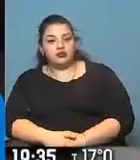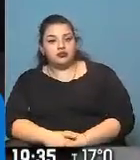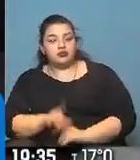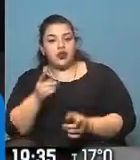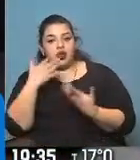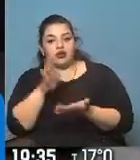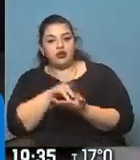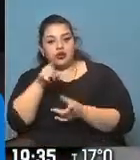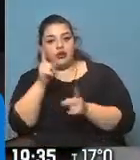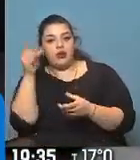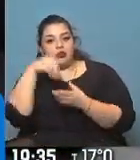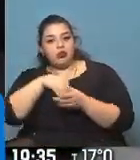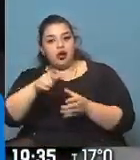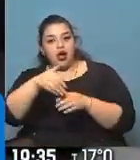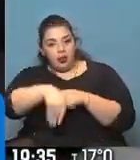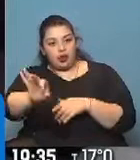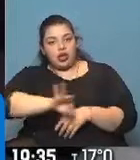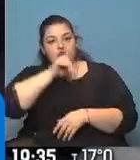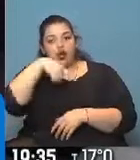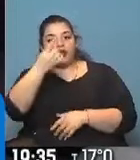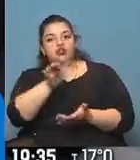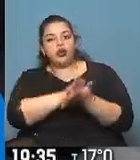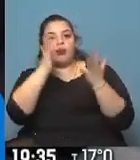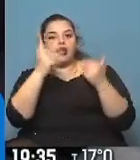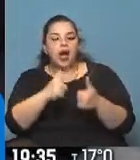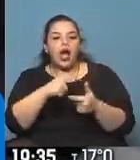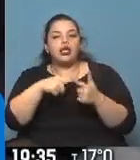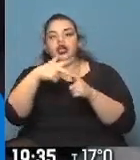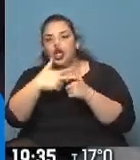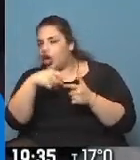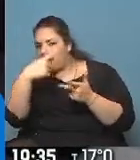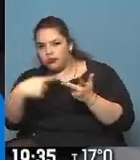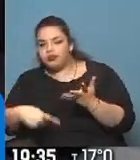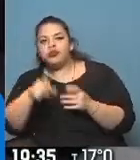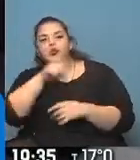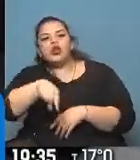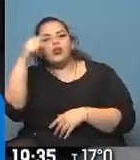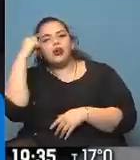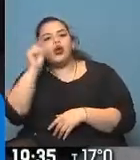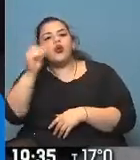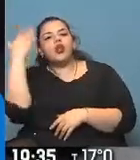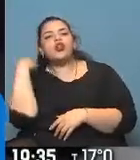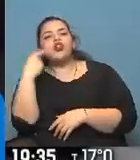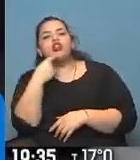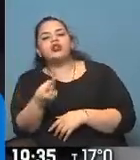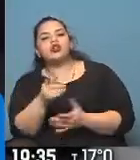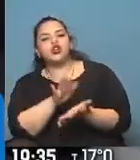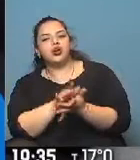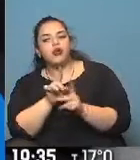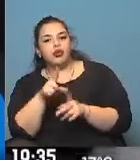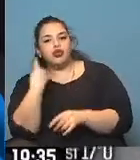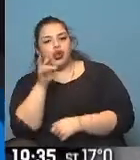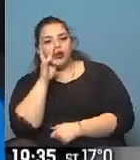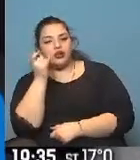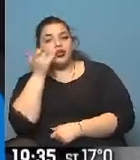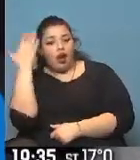de lo que van a implementar a partir del año que viene que tiene que ver con matemáticas y con otras cosas más que tienen pensadas pero recién decía esto que estamos viendo ya